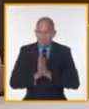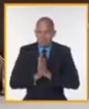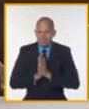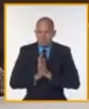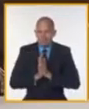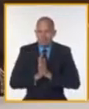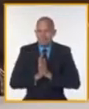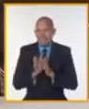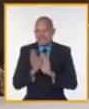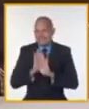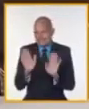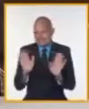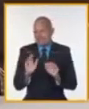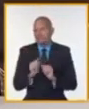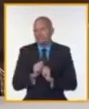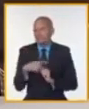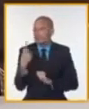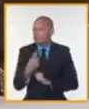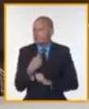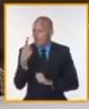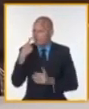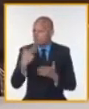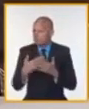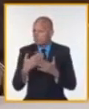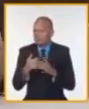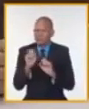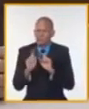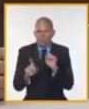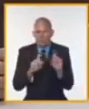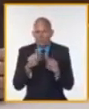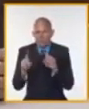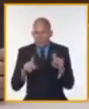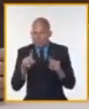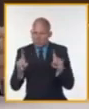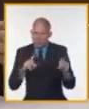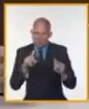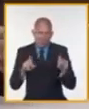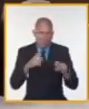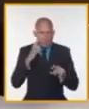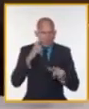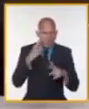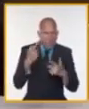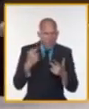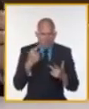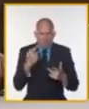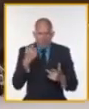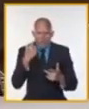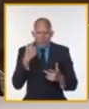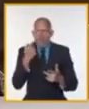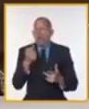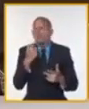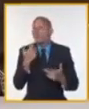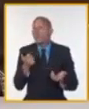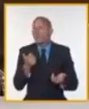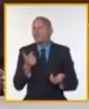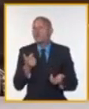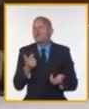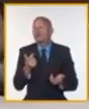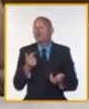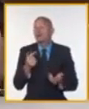los sondeos que realizamos cuando desarrollamos el proceso de elecciones de los delegados del Poder